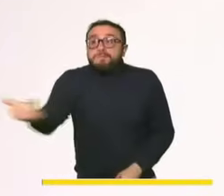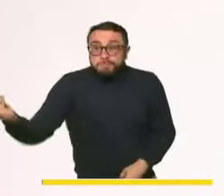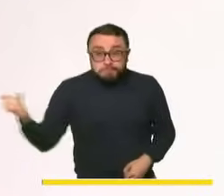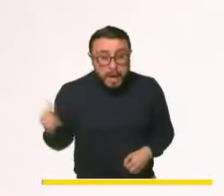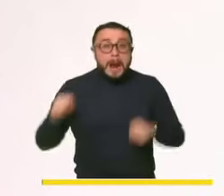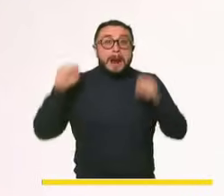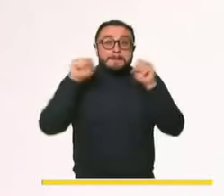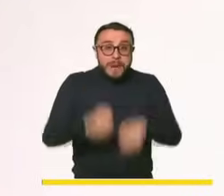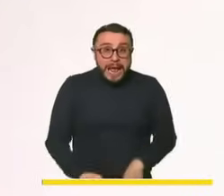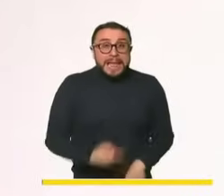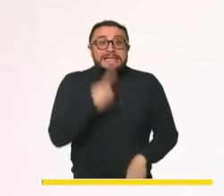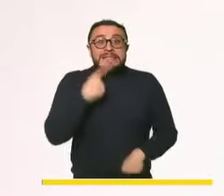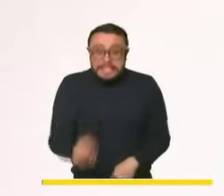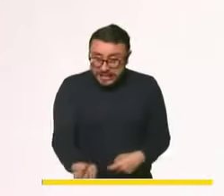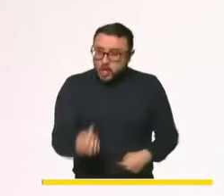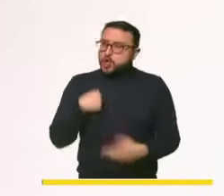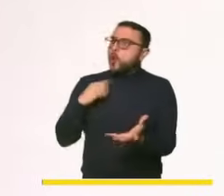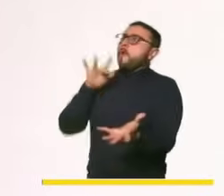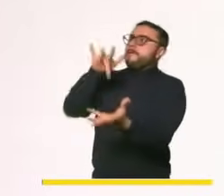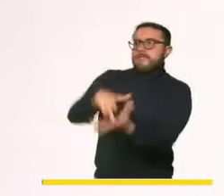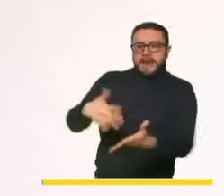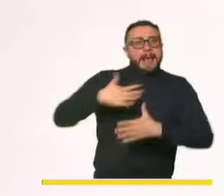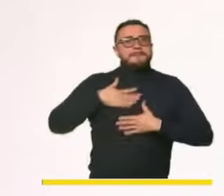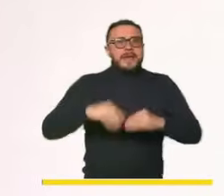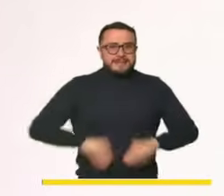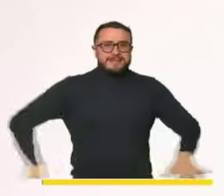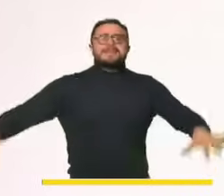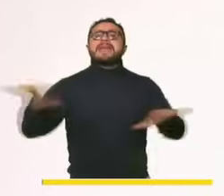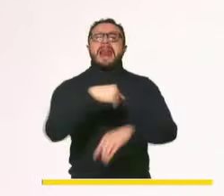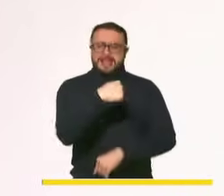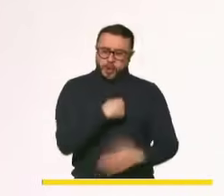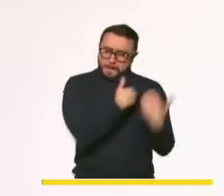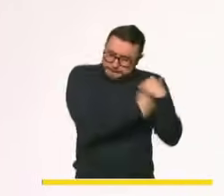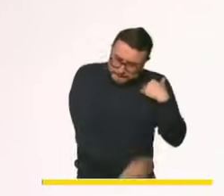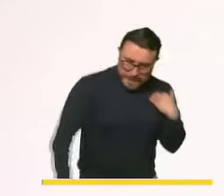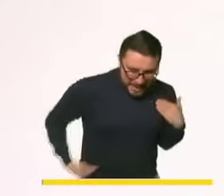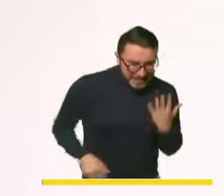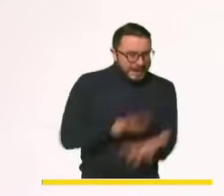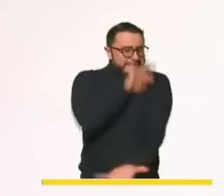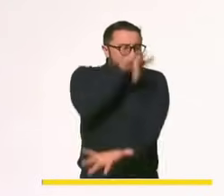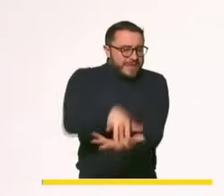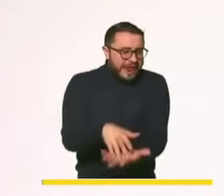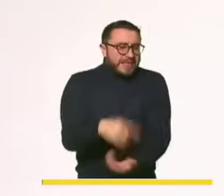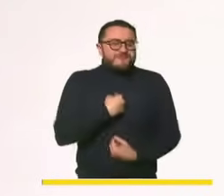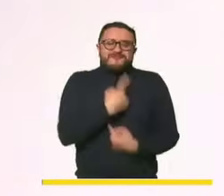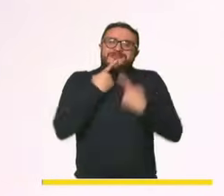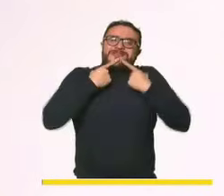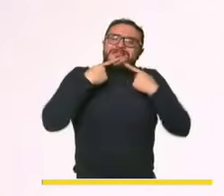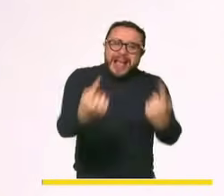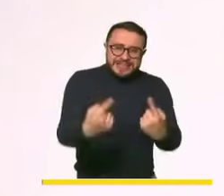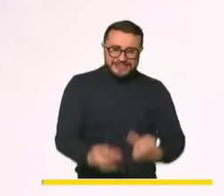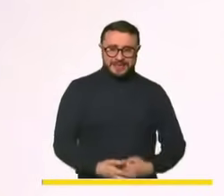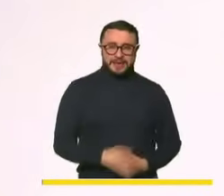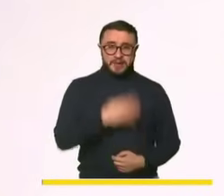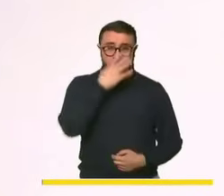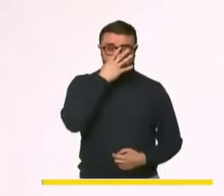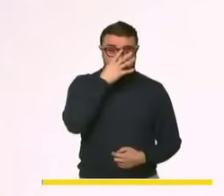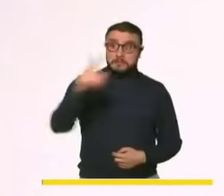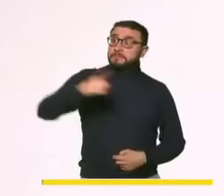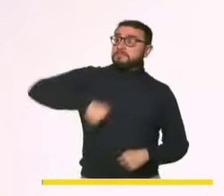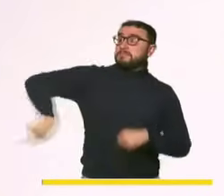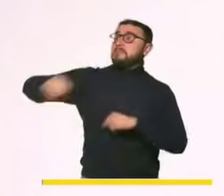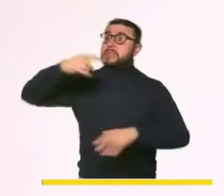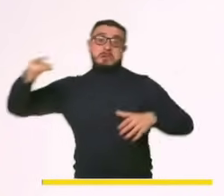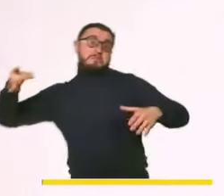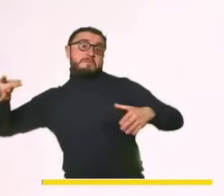eso volví aquí a mi tierra como presidente de la República, que no pudieron